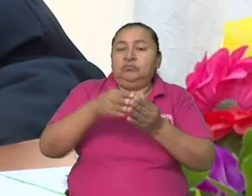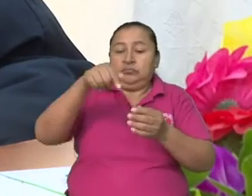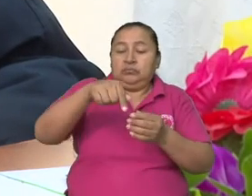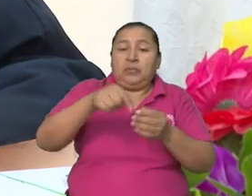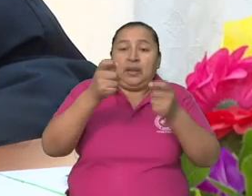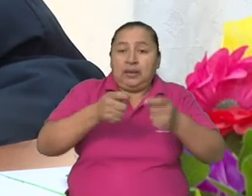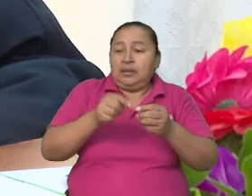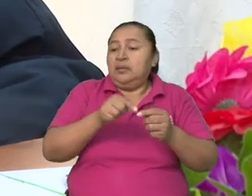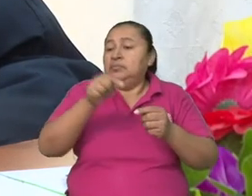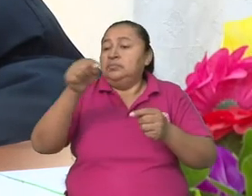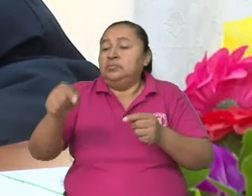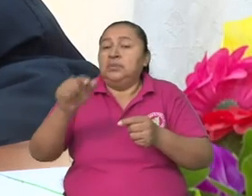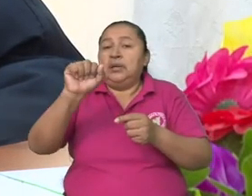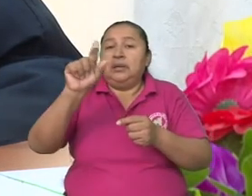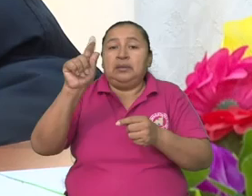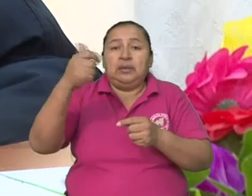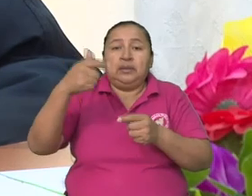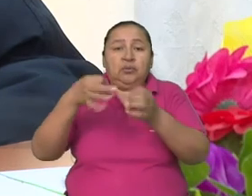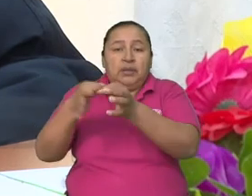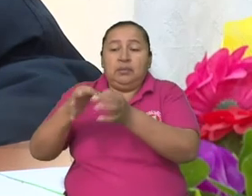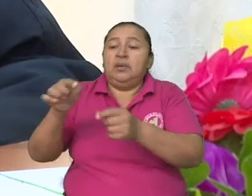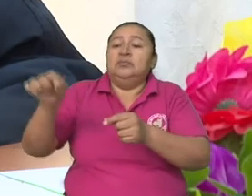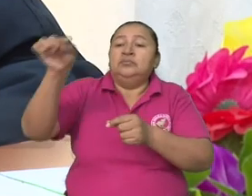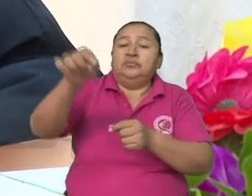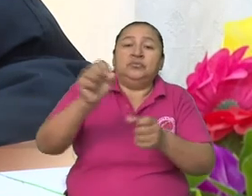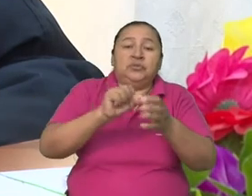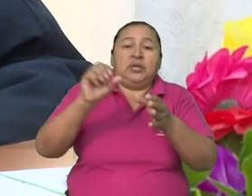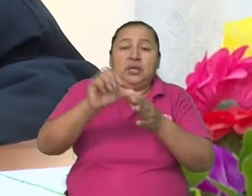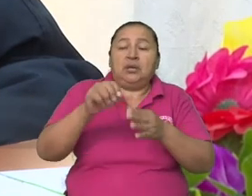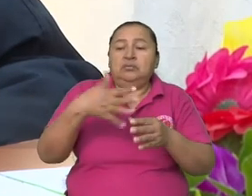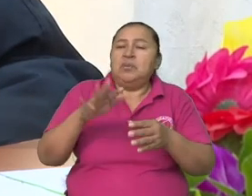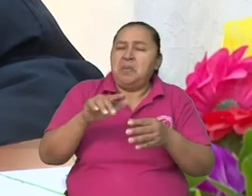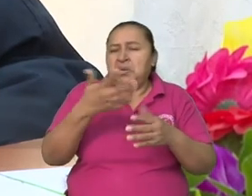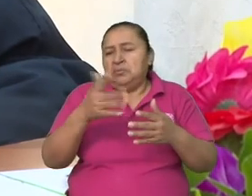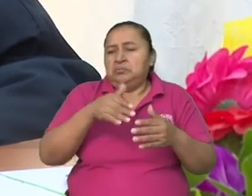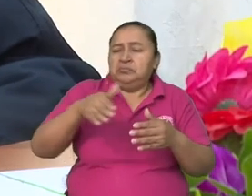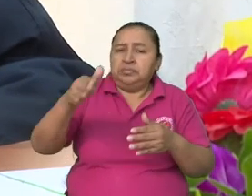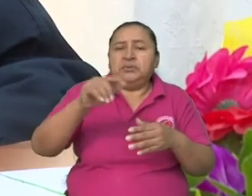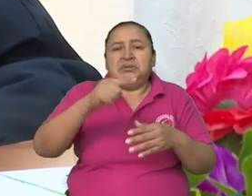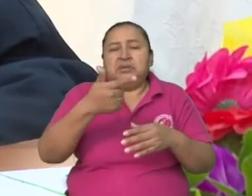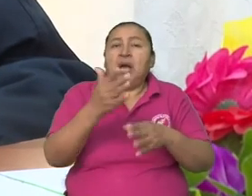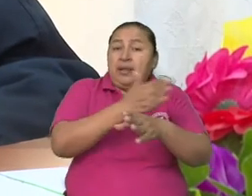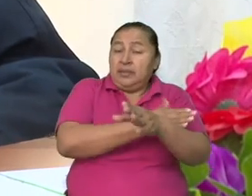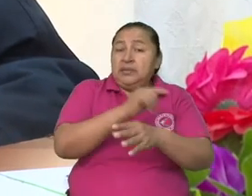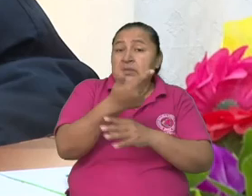Comenzamos con moviendo aproximadamente 74 personas, ahora estamos